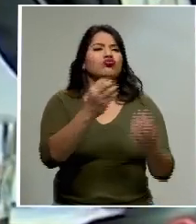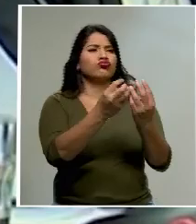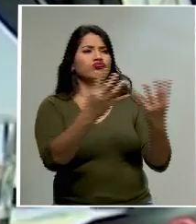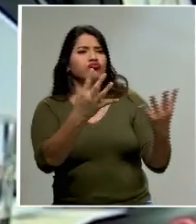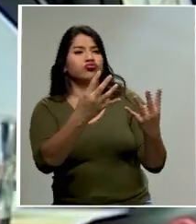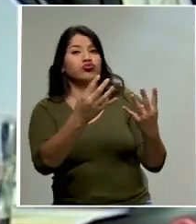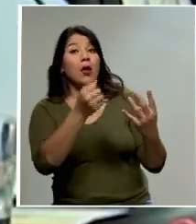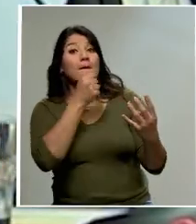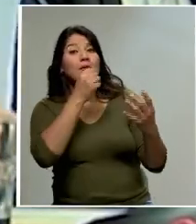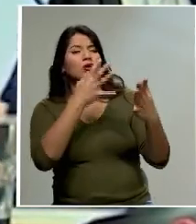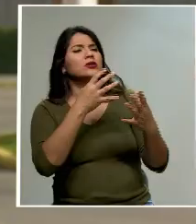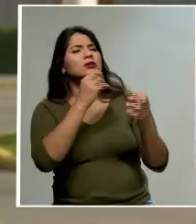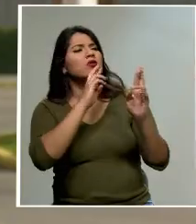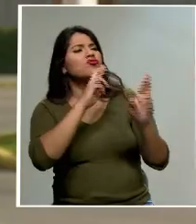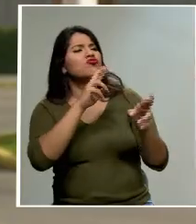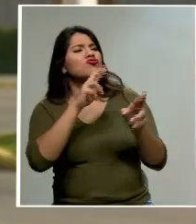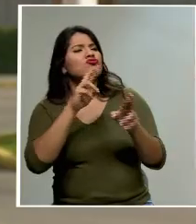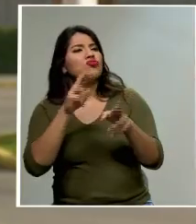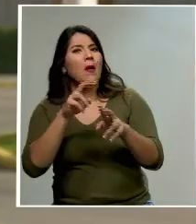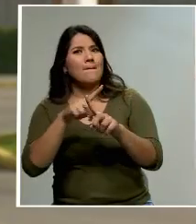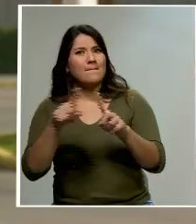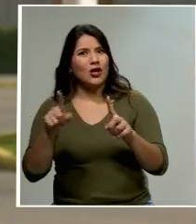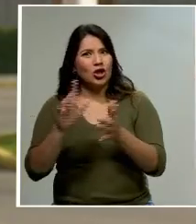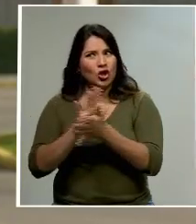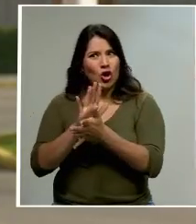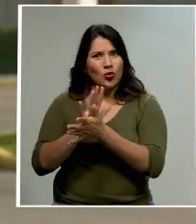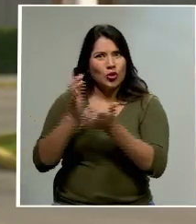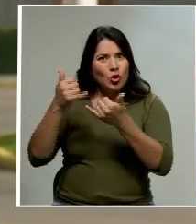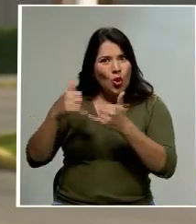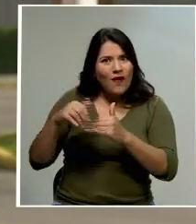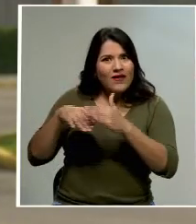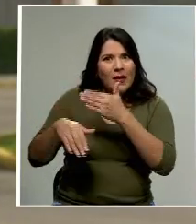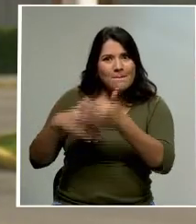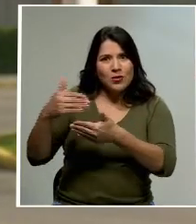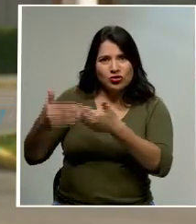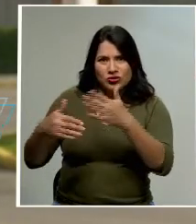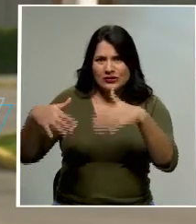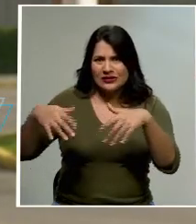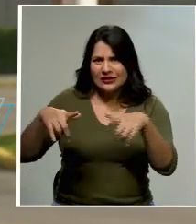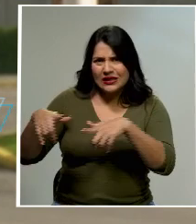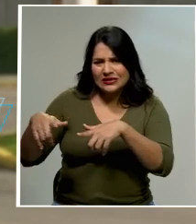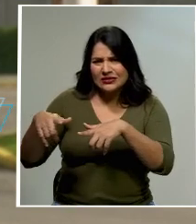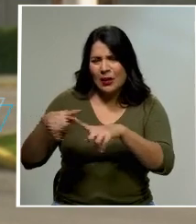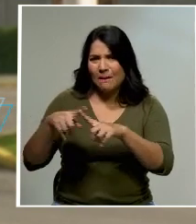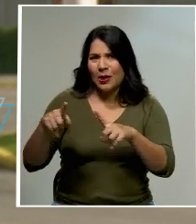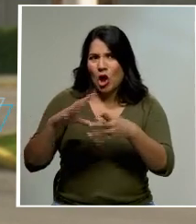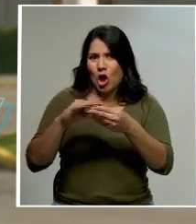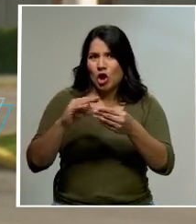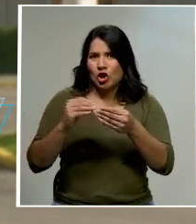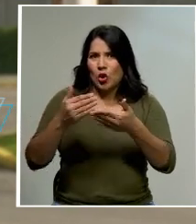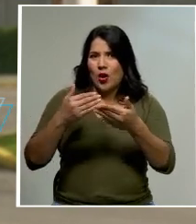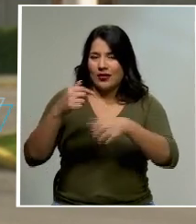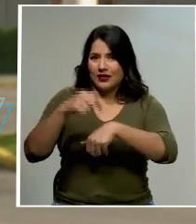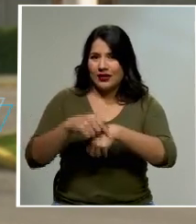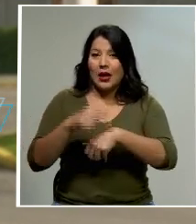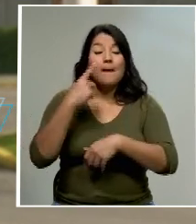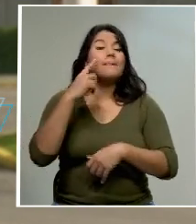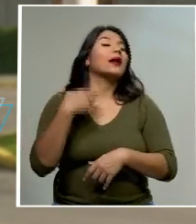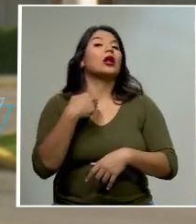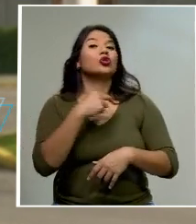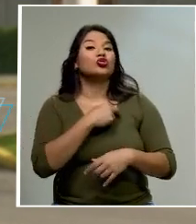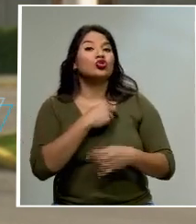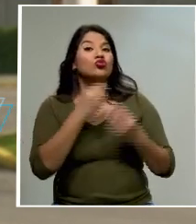aún se encuentra en redacción. A nosotros nos parece peligroso, preocupante, que no estando un proyecto ya